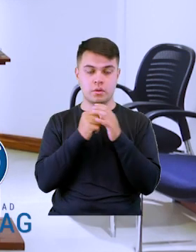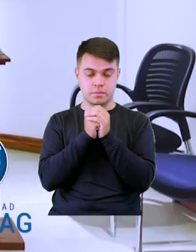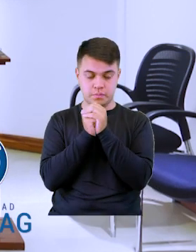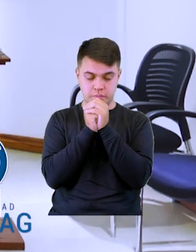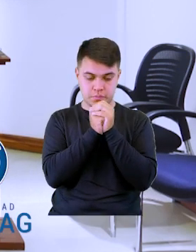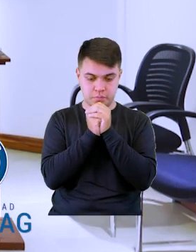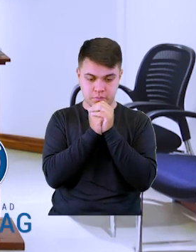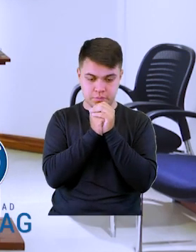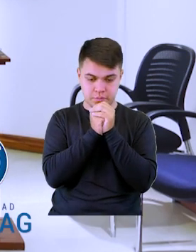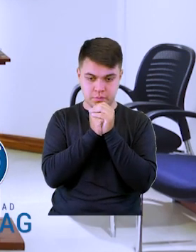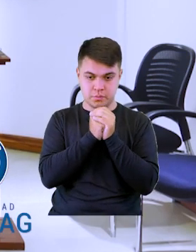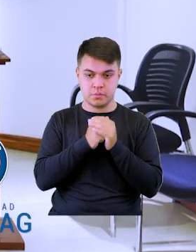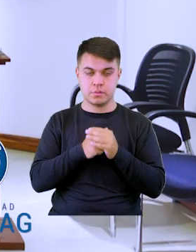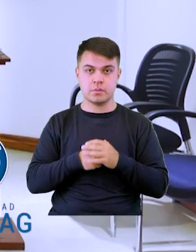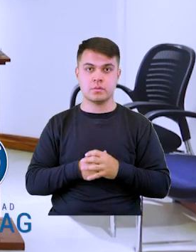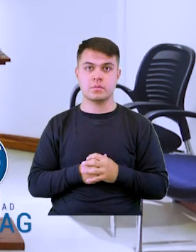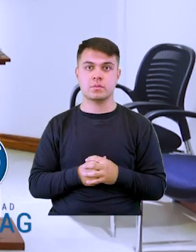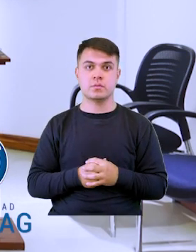Oremos.